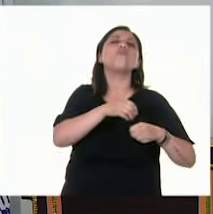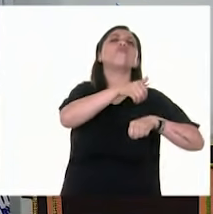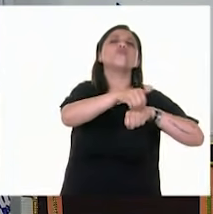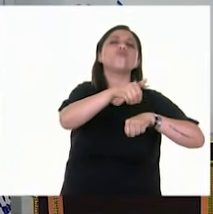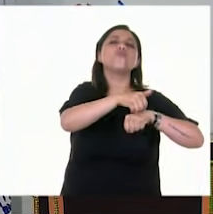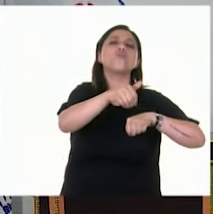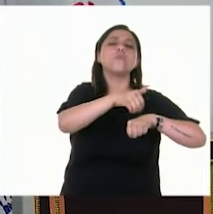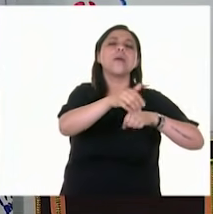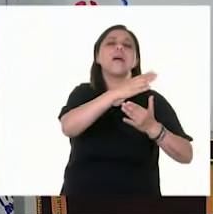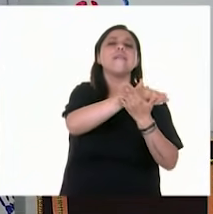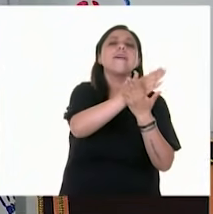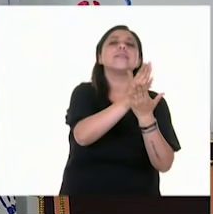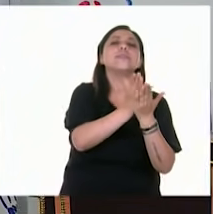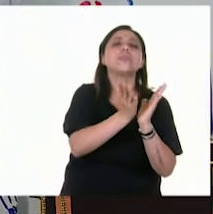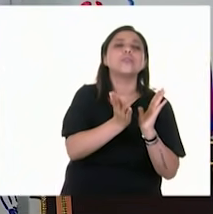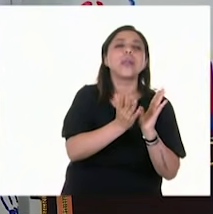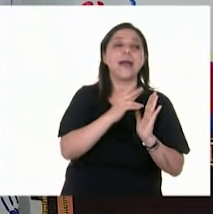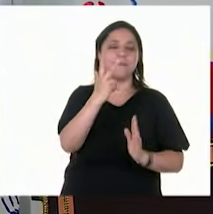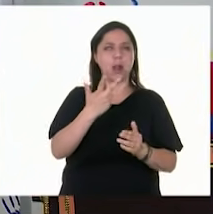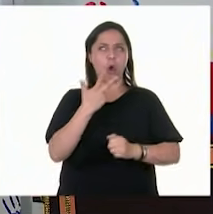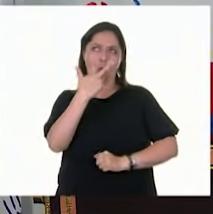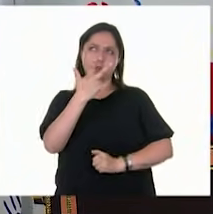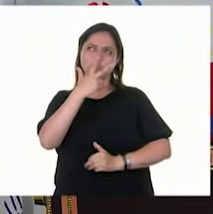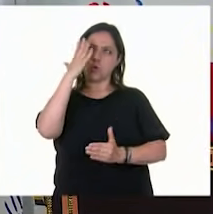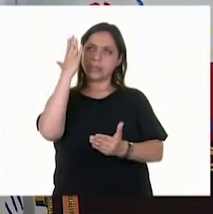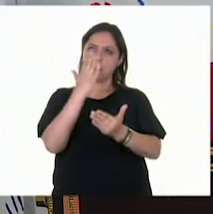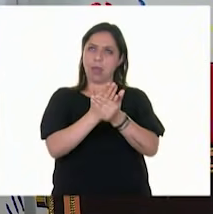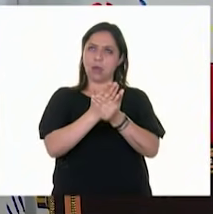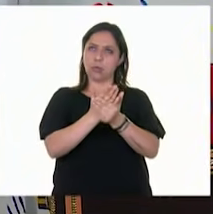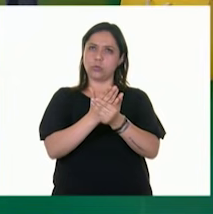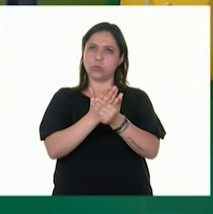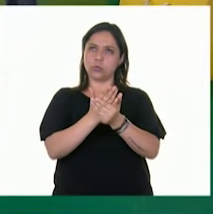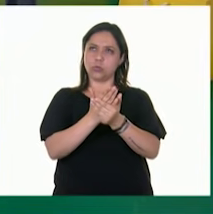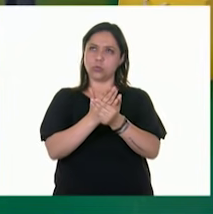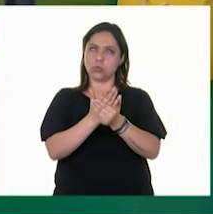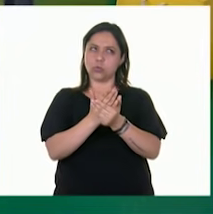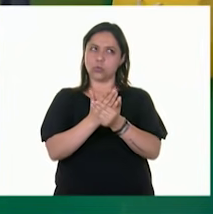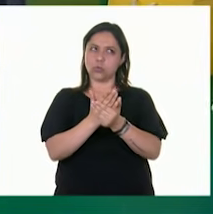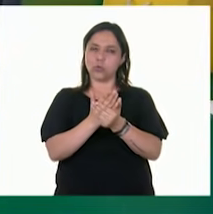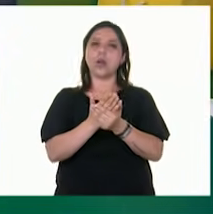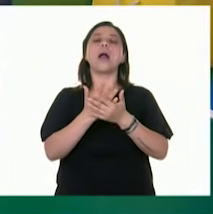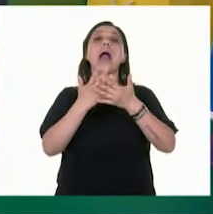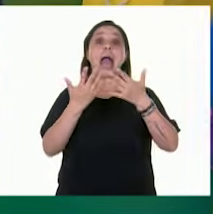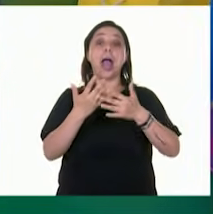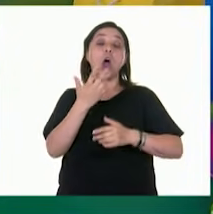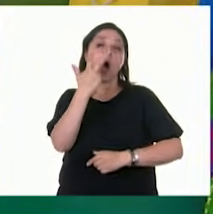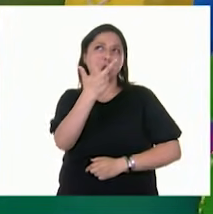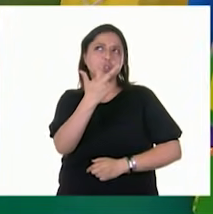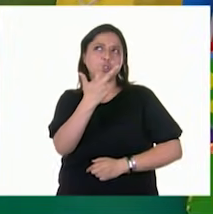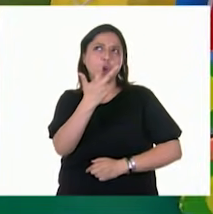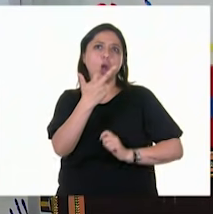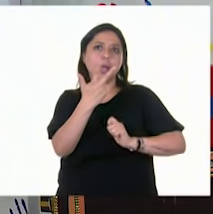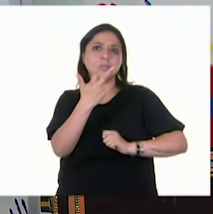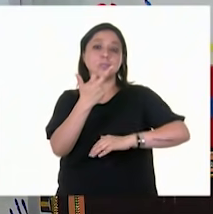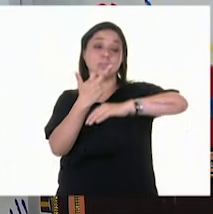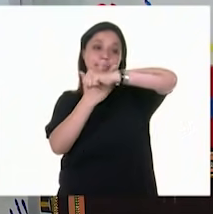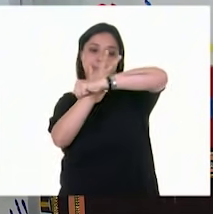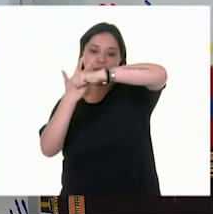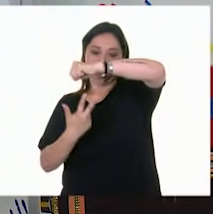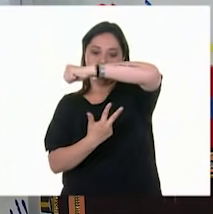Ok. Solicitó 8 tacos. 8 tacos, pero entonces, ya se comió 3. Exacto. 8 tacos puede ser nuestro